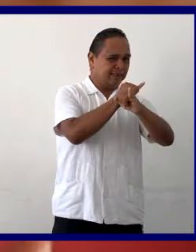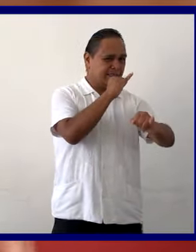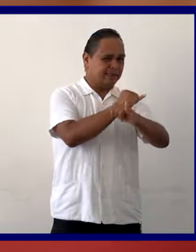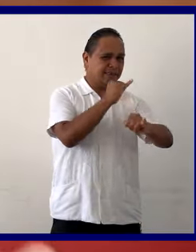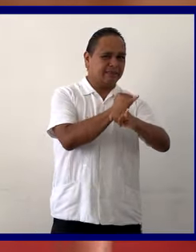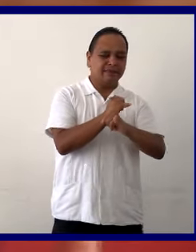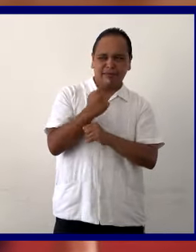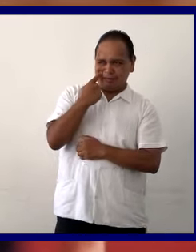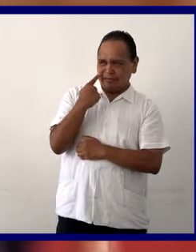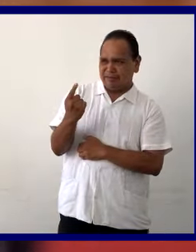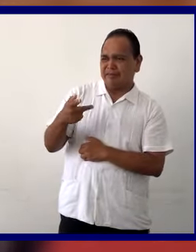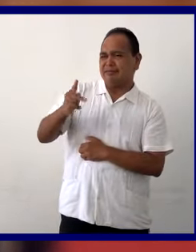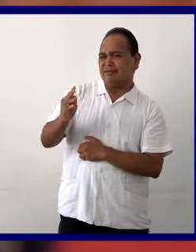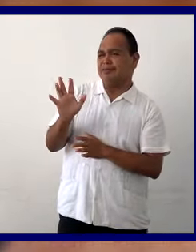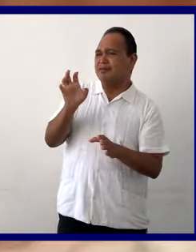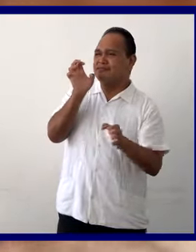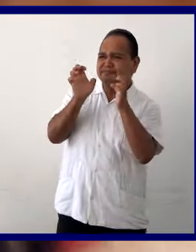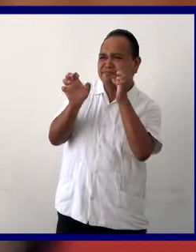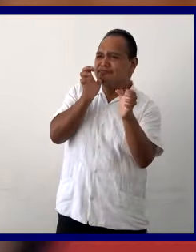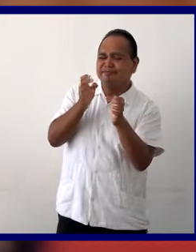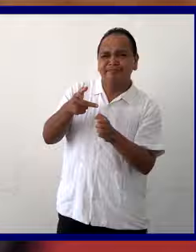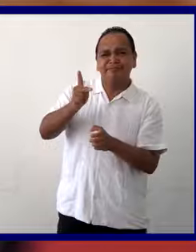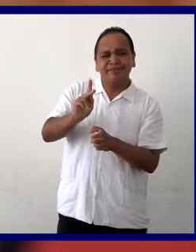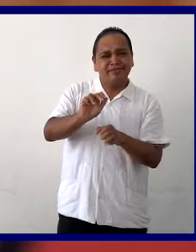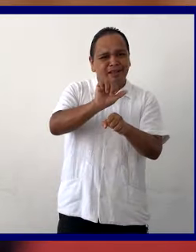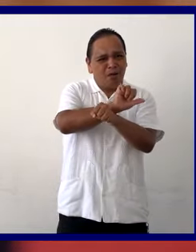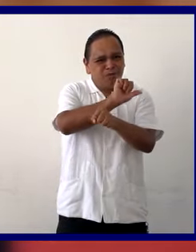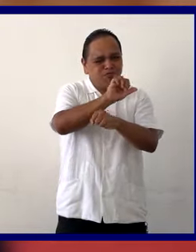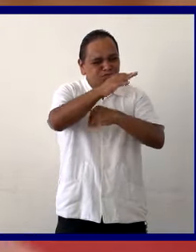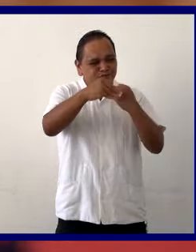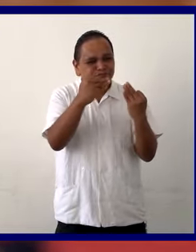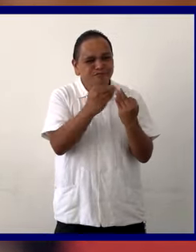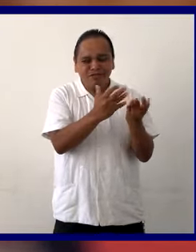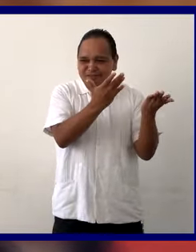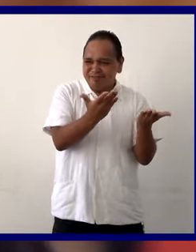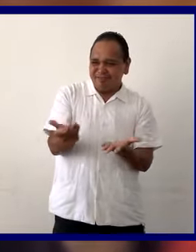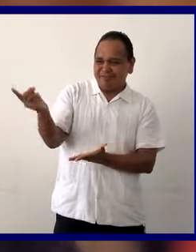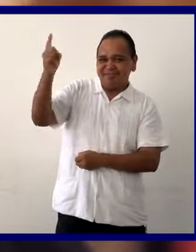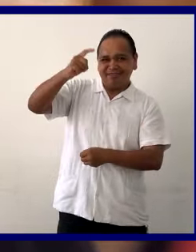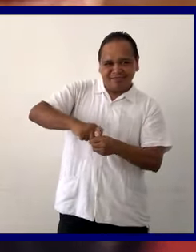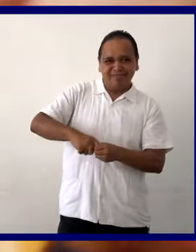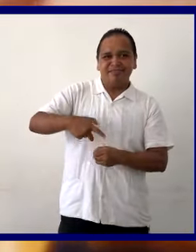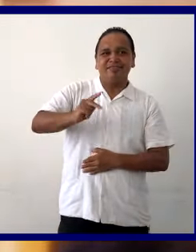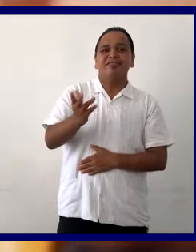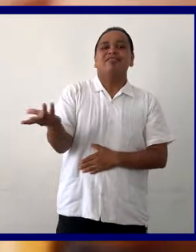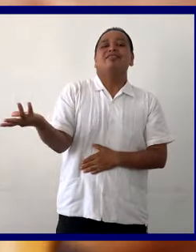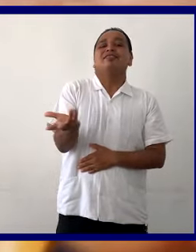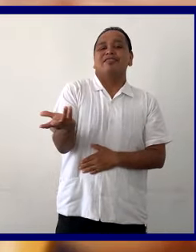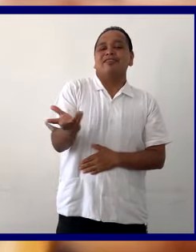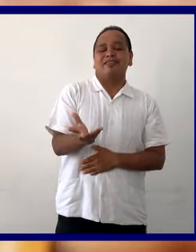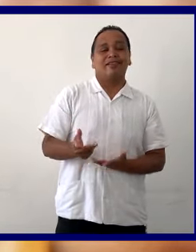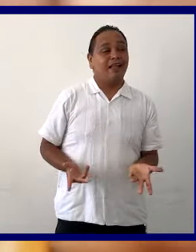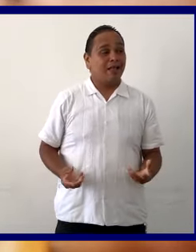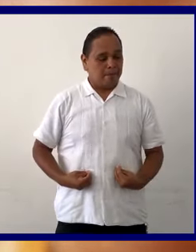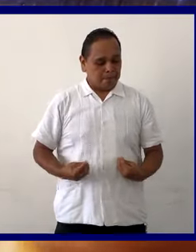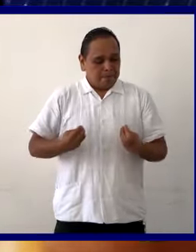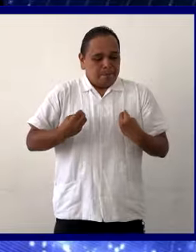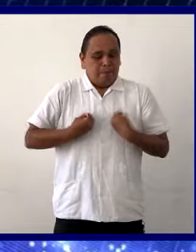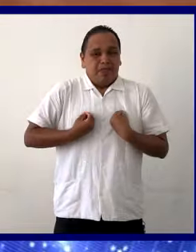cada colaboración con los diferentes artistas que aparecen en su nuevo trabajo discográfico. También hizo hincapié sobre lo dura que es su vida como famoso.